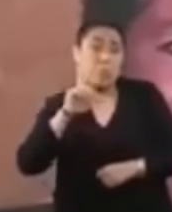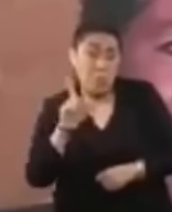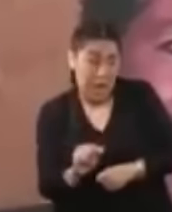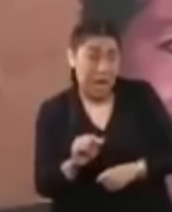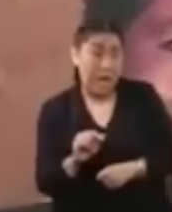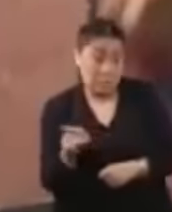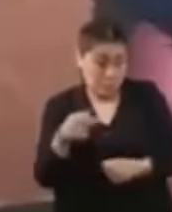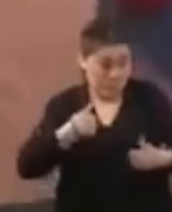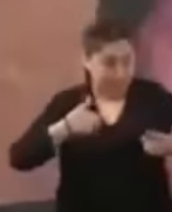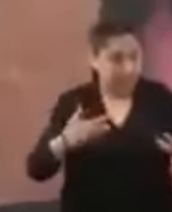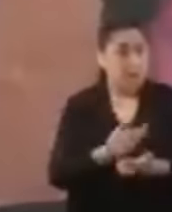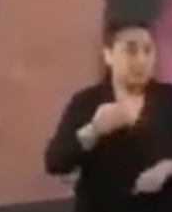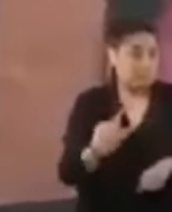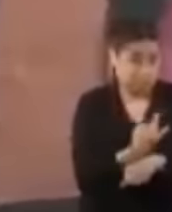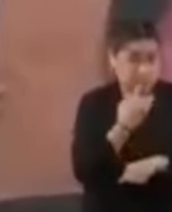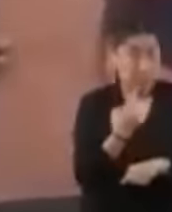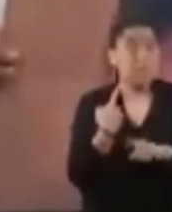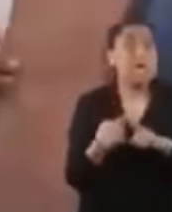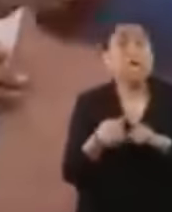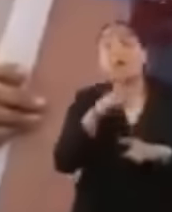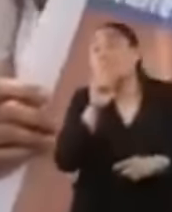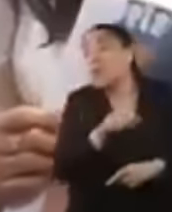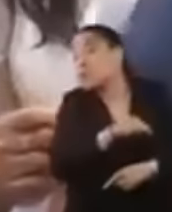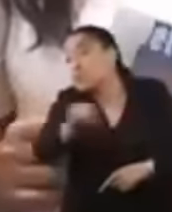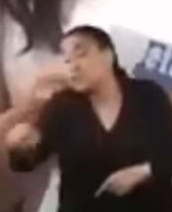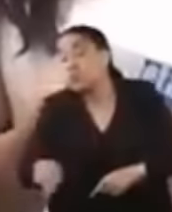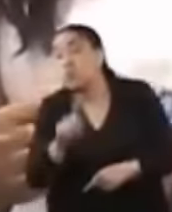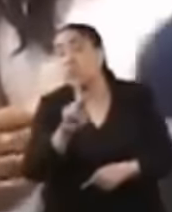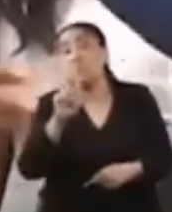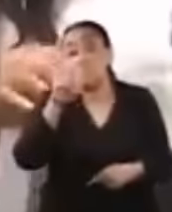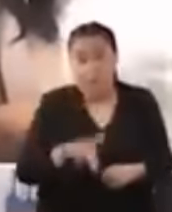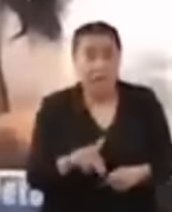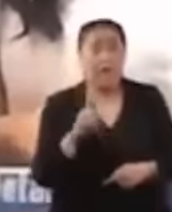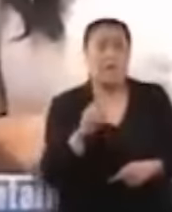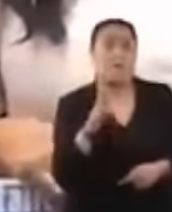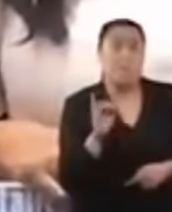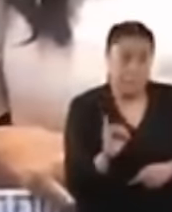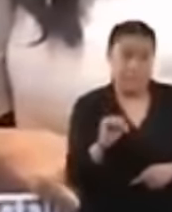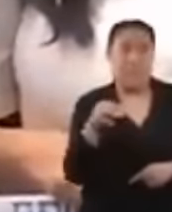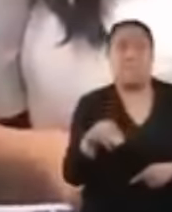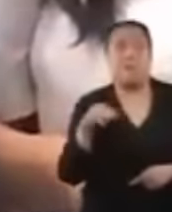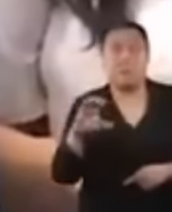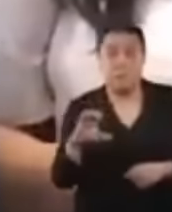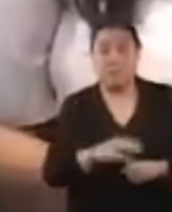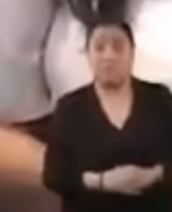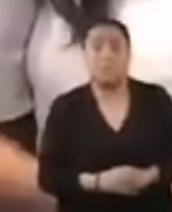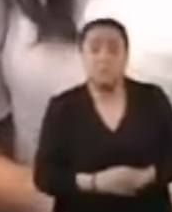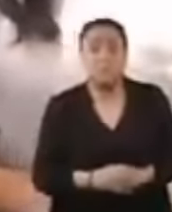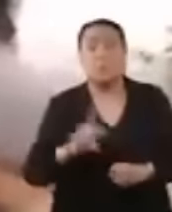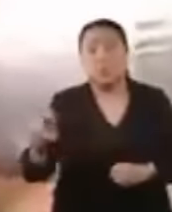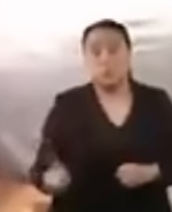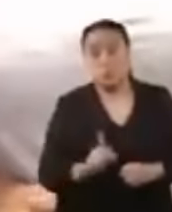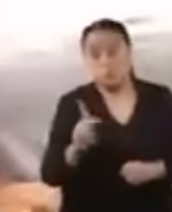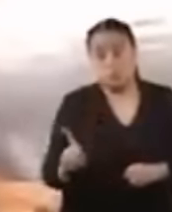hechos lo traicionan. Y esos son concluya, ustedes, diputada, si es tan amable. panistas y démese todo el poder al